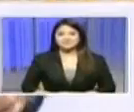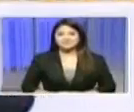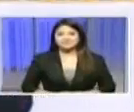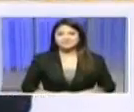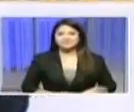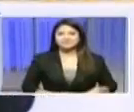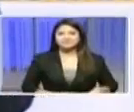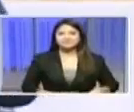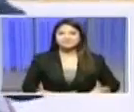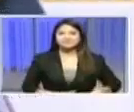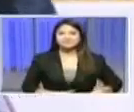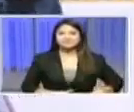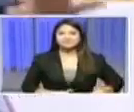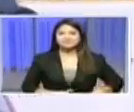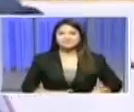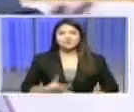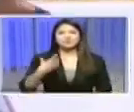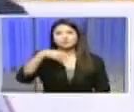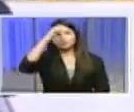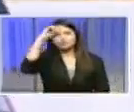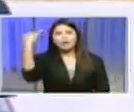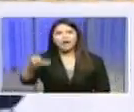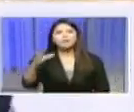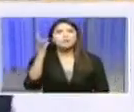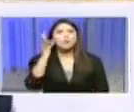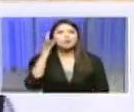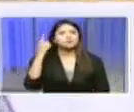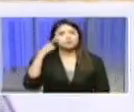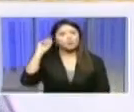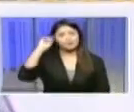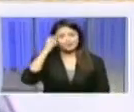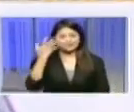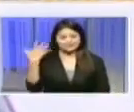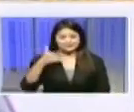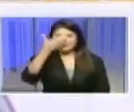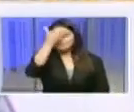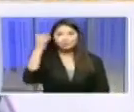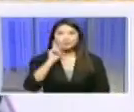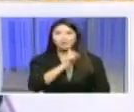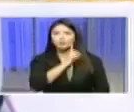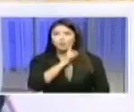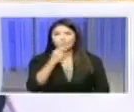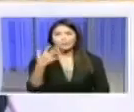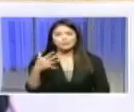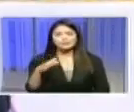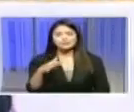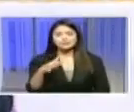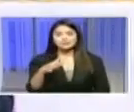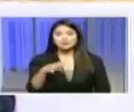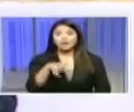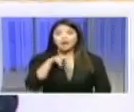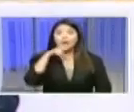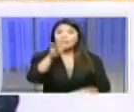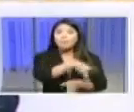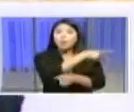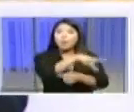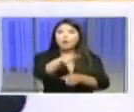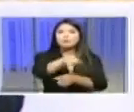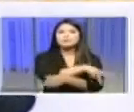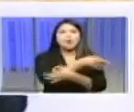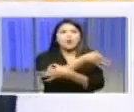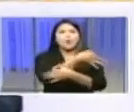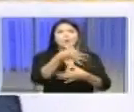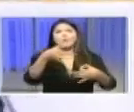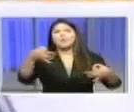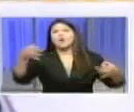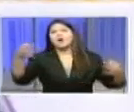Miren, yo no sé si está por ahí una mujer, no recuerdo el nombre, que declamó una poesía del